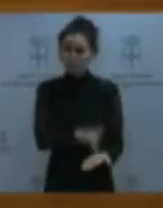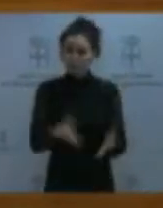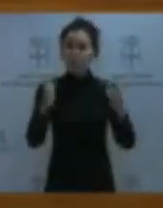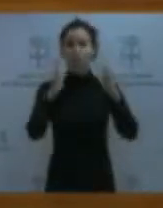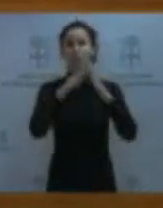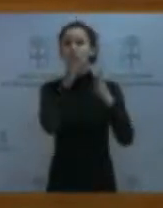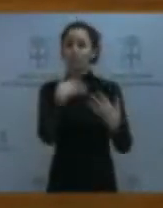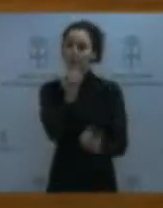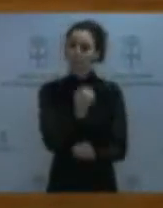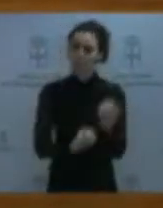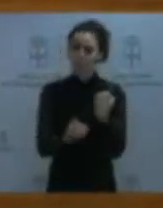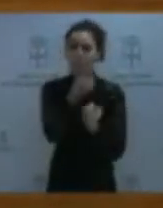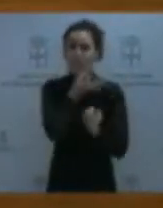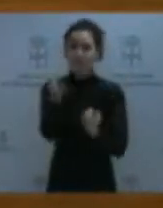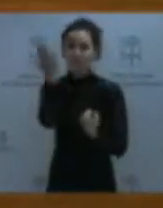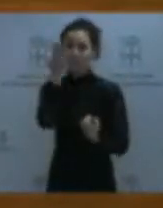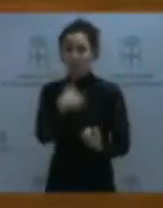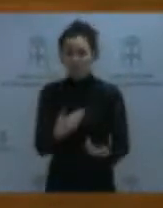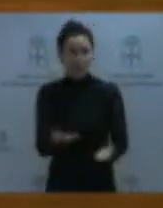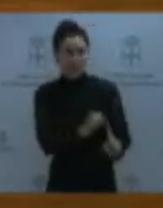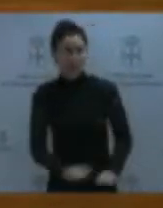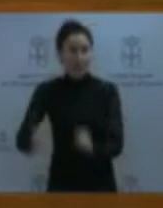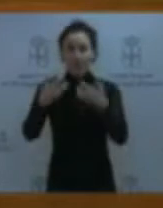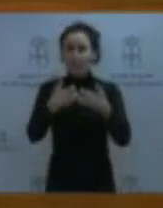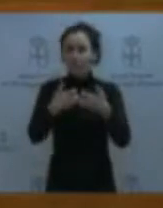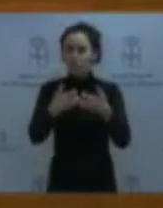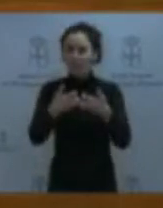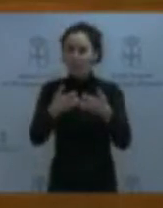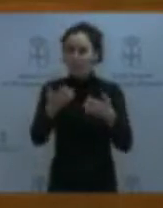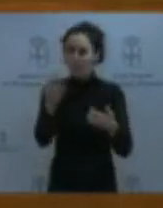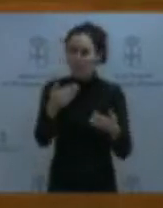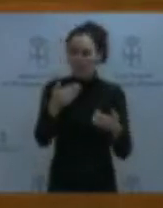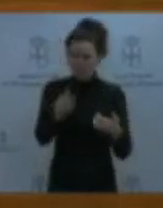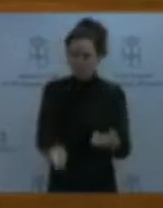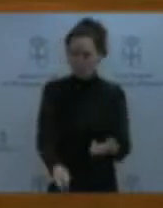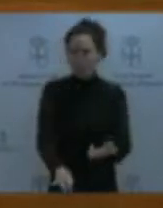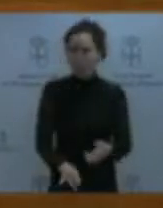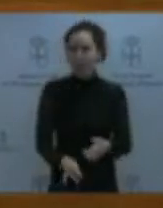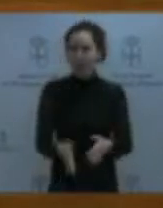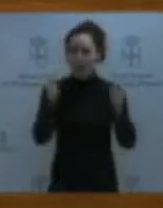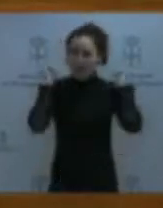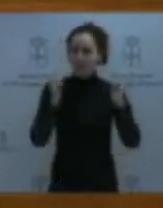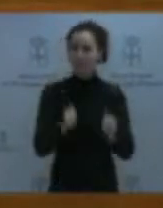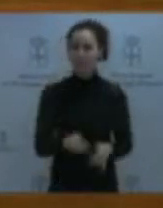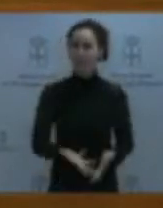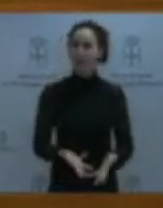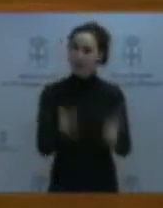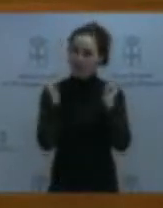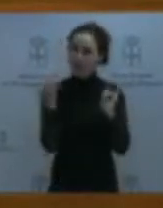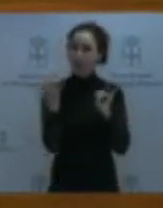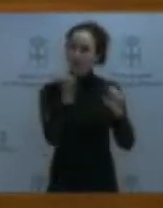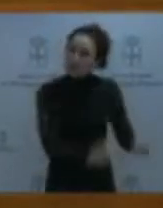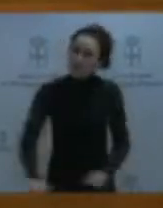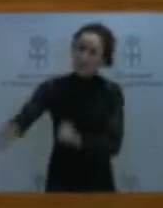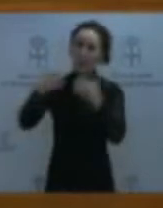actual no es la adecuada. ¿No hay industria que defender? Pues sí, hay industria que defender. Y además le digo más, hay que defenderla.